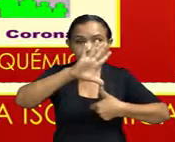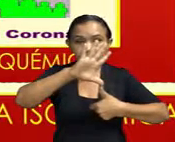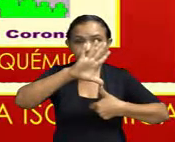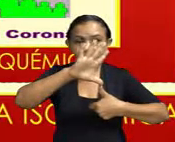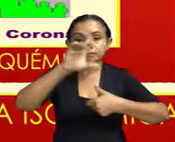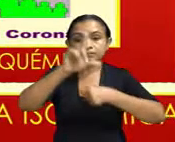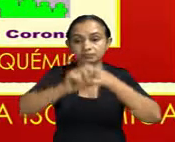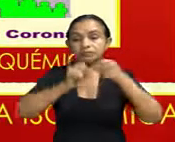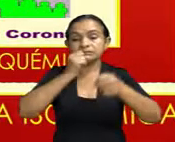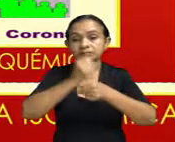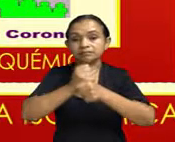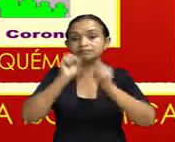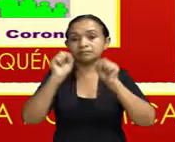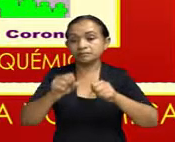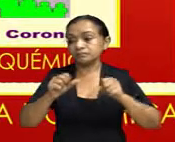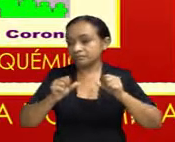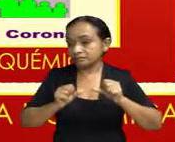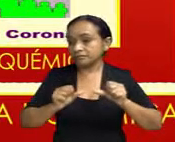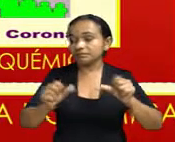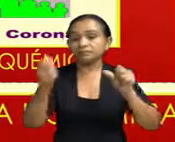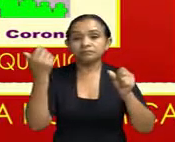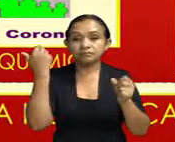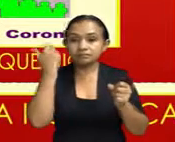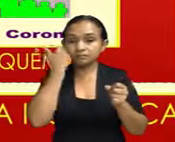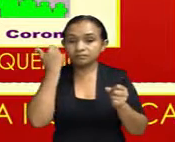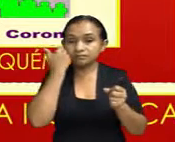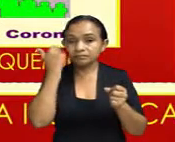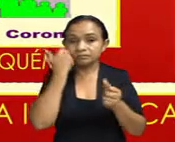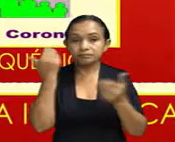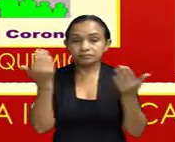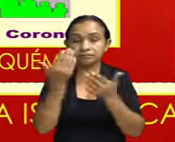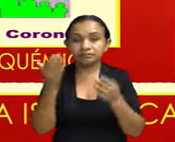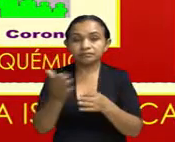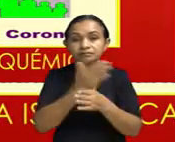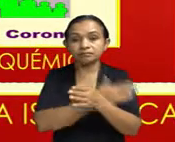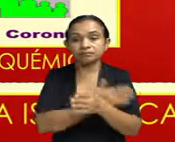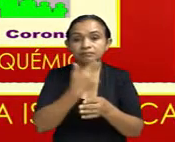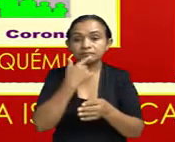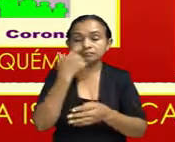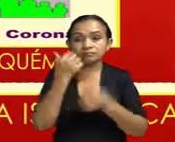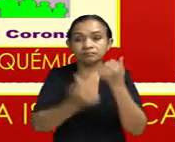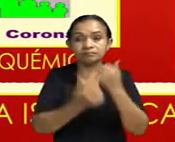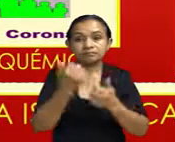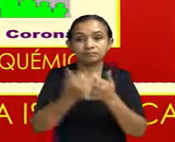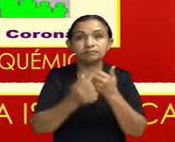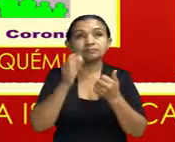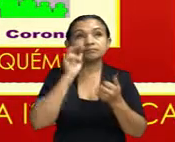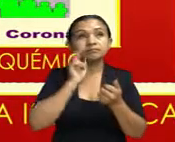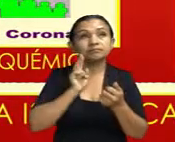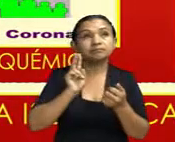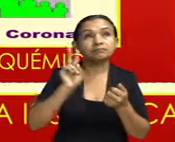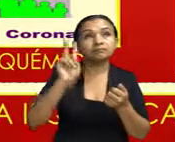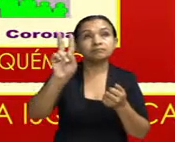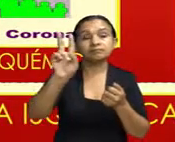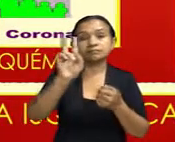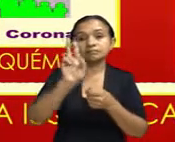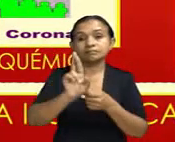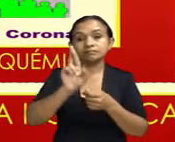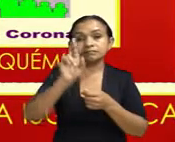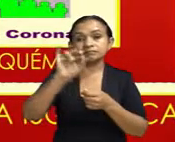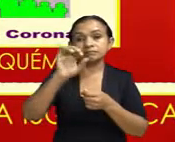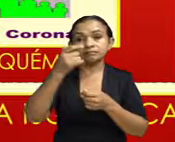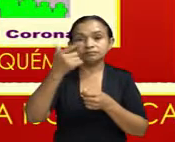puede favorecer, se ha visto que ya formándose la placa, y como mencioné, hay factores genéticos, igual vemos ahí los factores de riesgo que ya